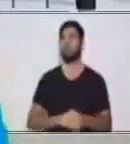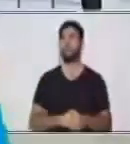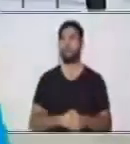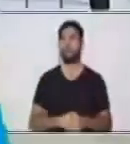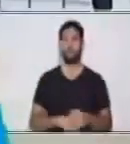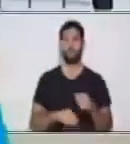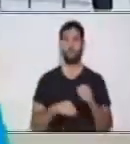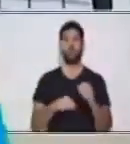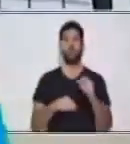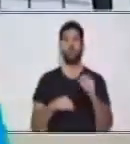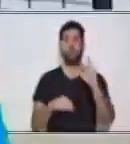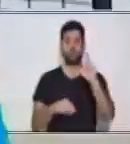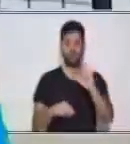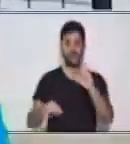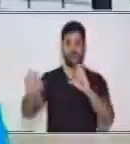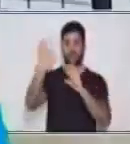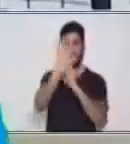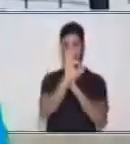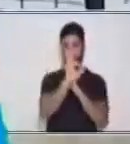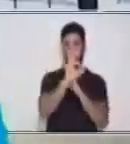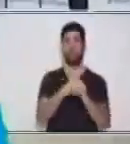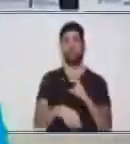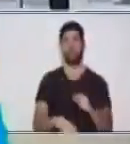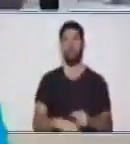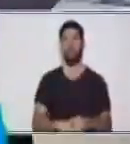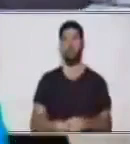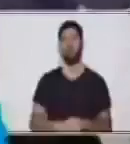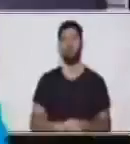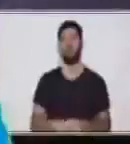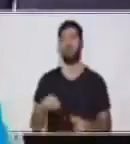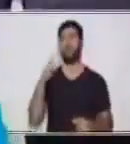eje horizontal? Tenemos la hora.